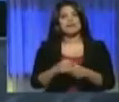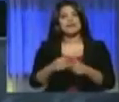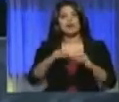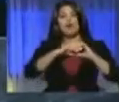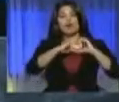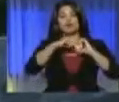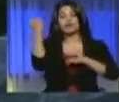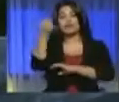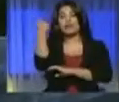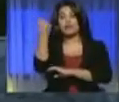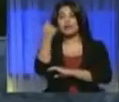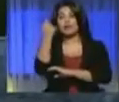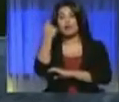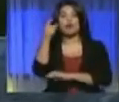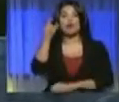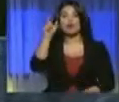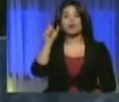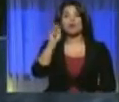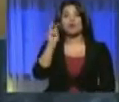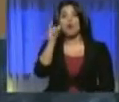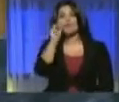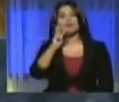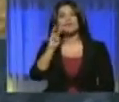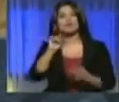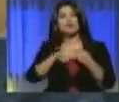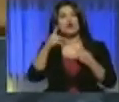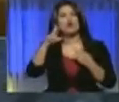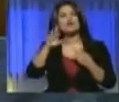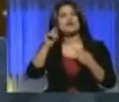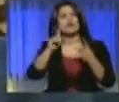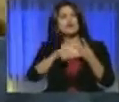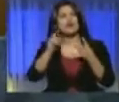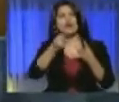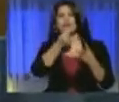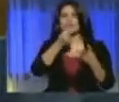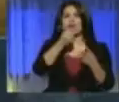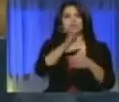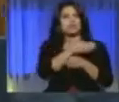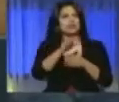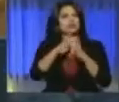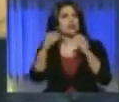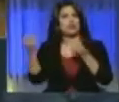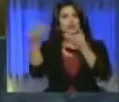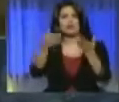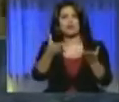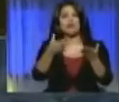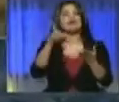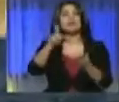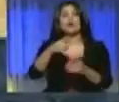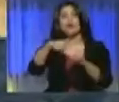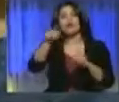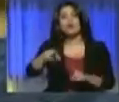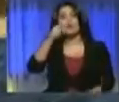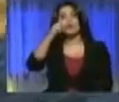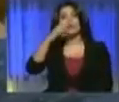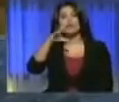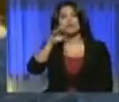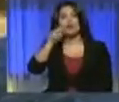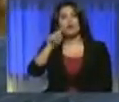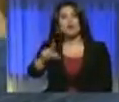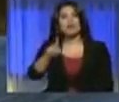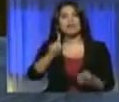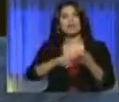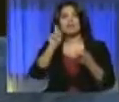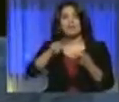Llanero, Winston, Roberto y todos los cantantes, Cristóbal, Rey,